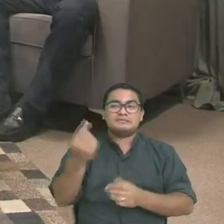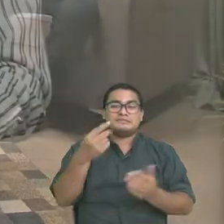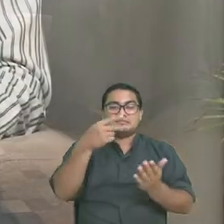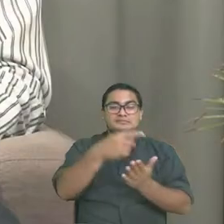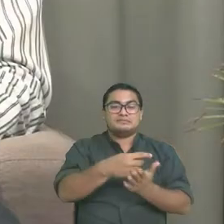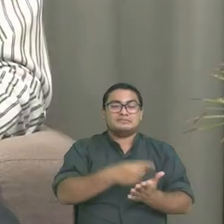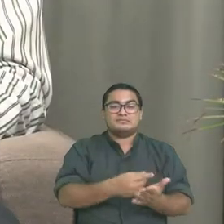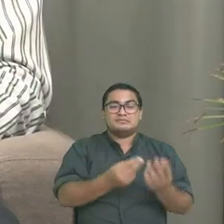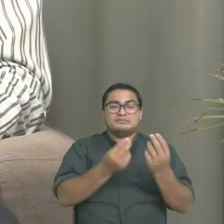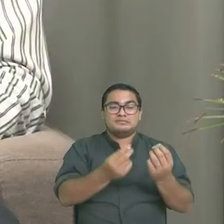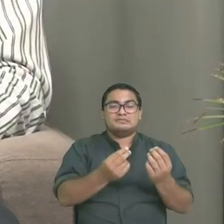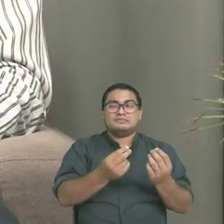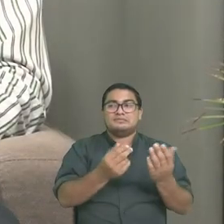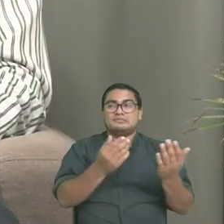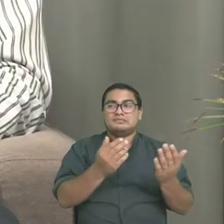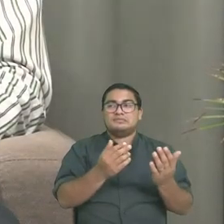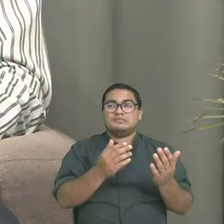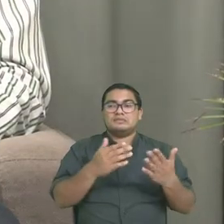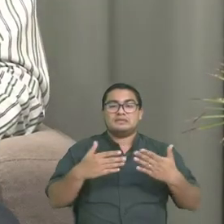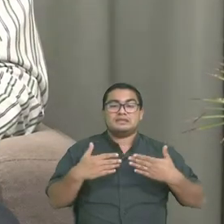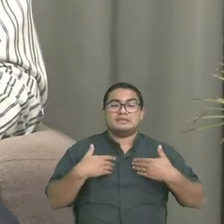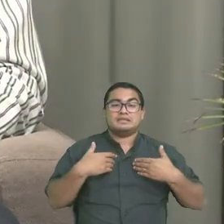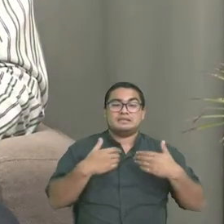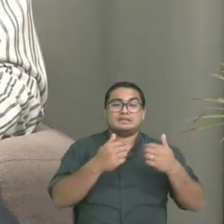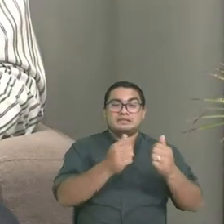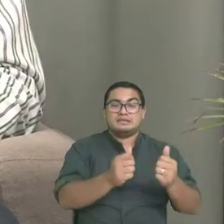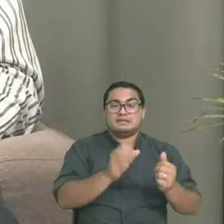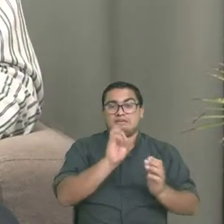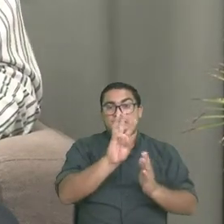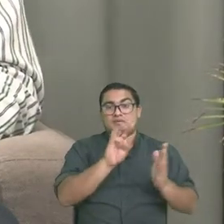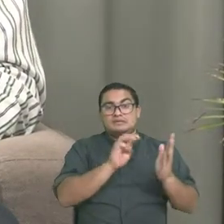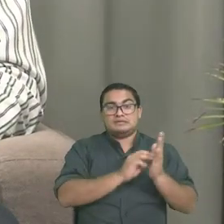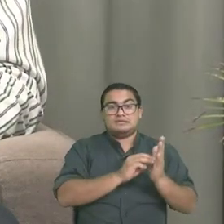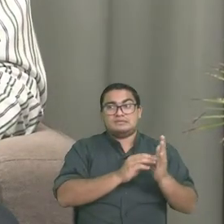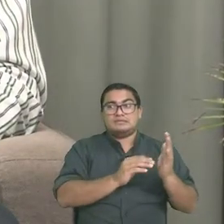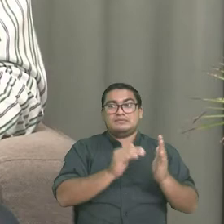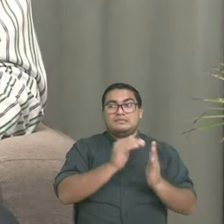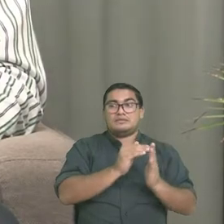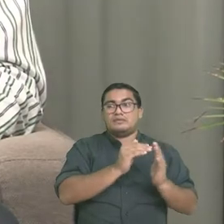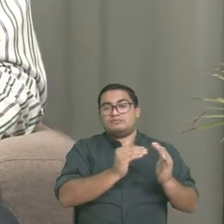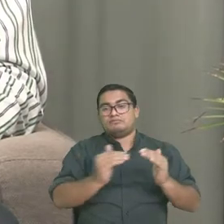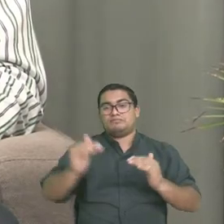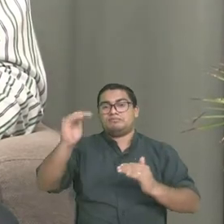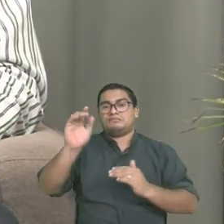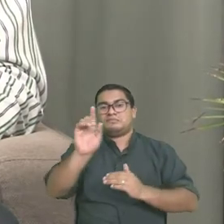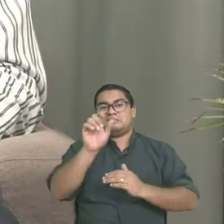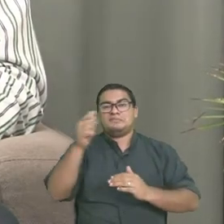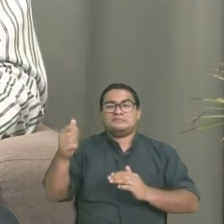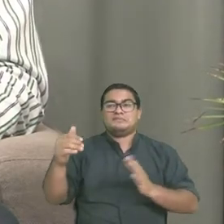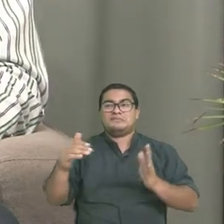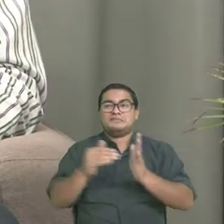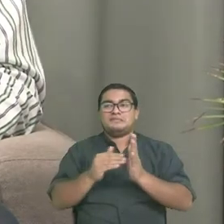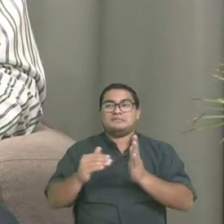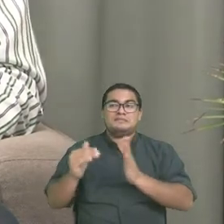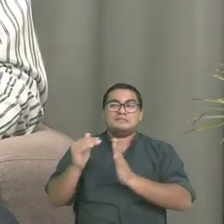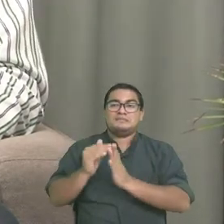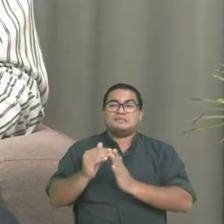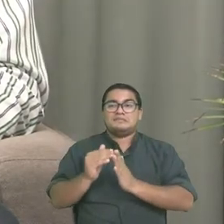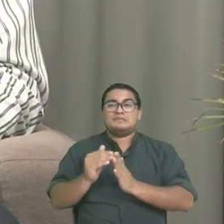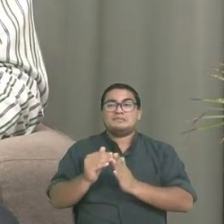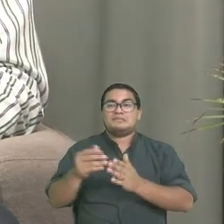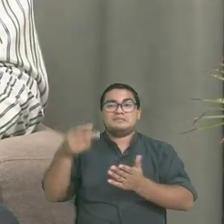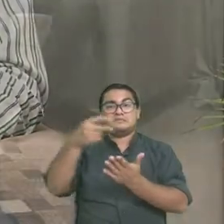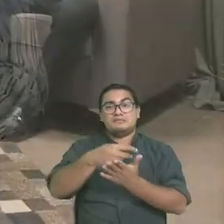presupuesto de salud de 3 mil millones a 16 mil millones, en recaudaciones fiscales y en